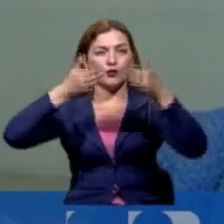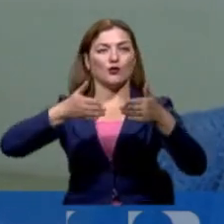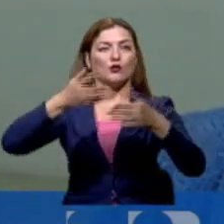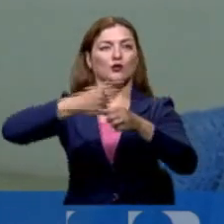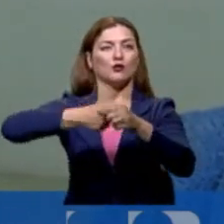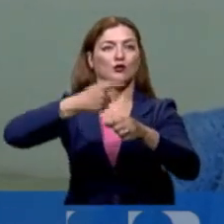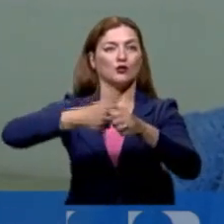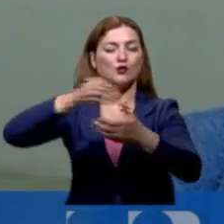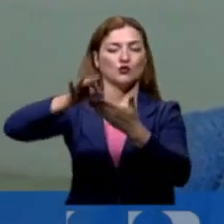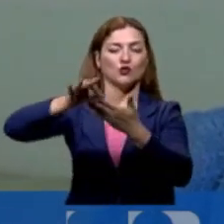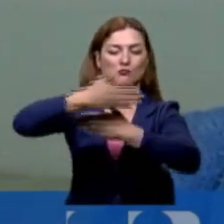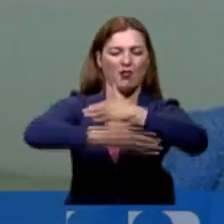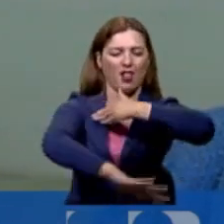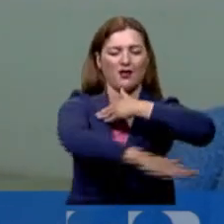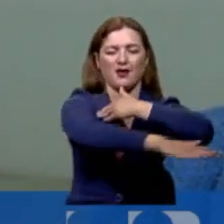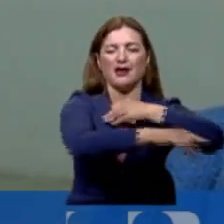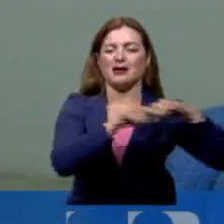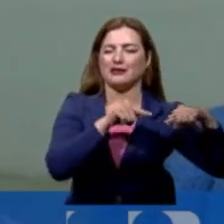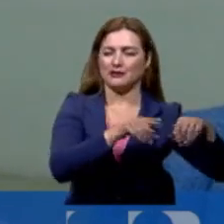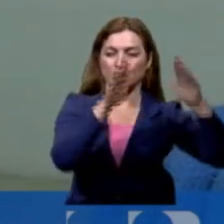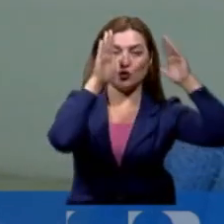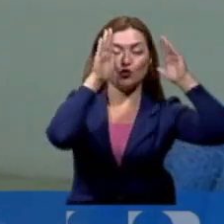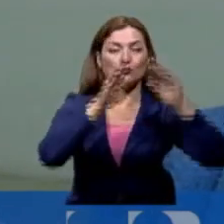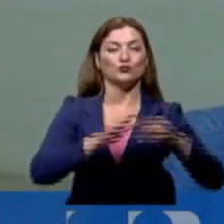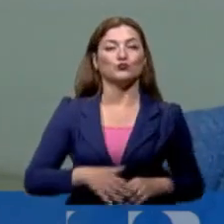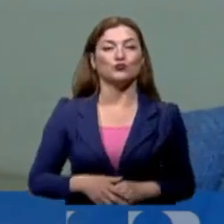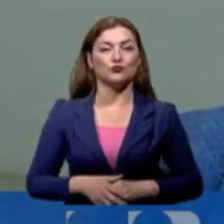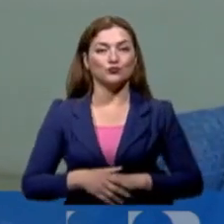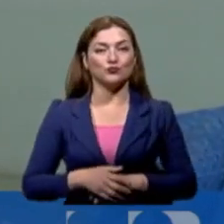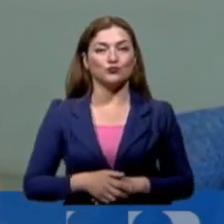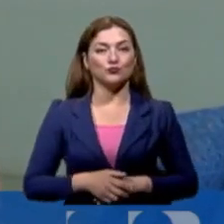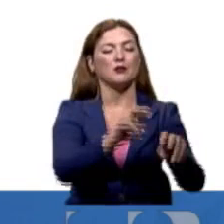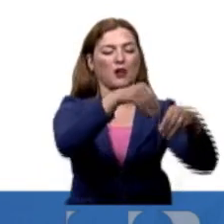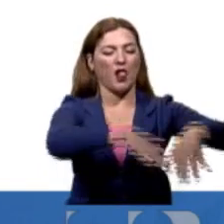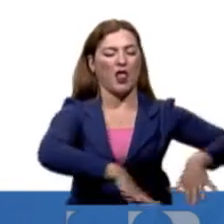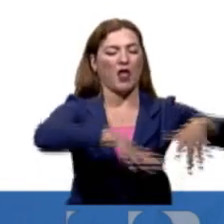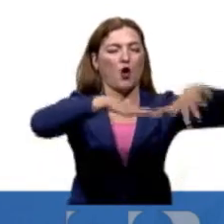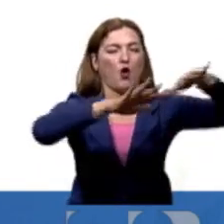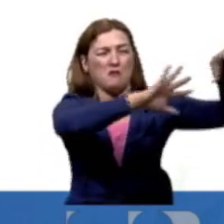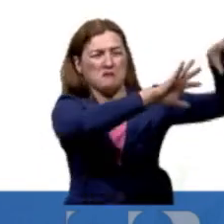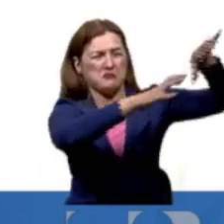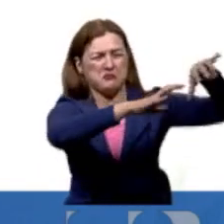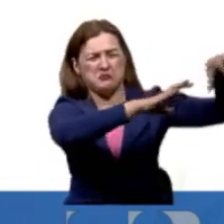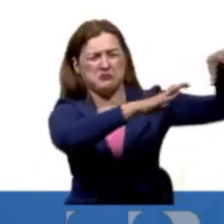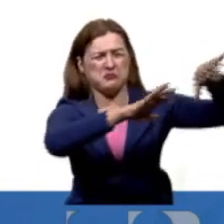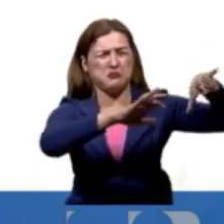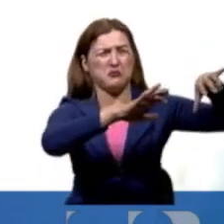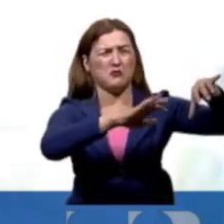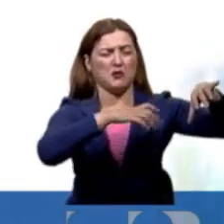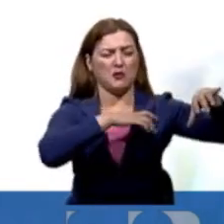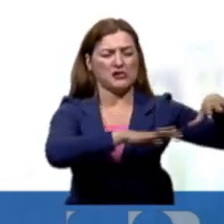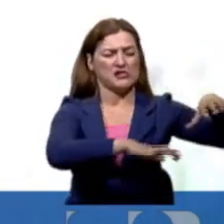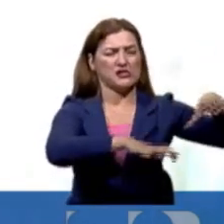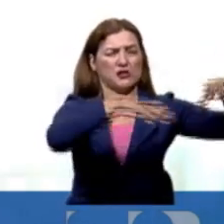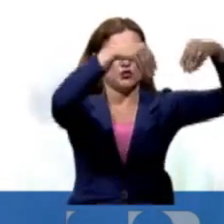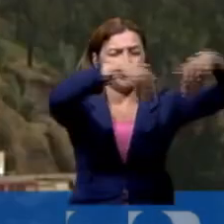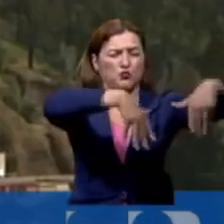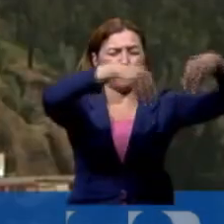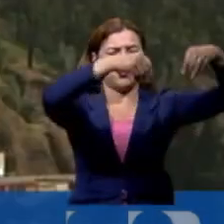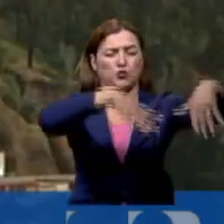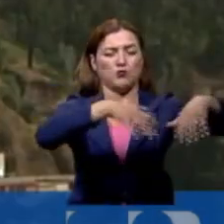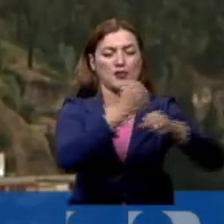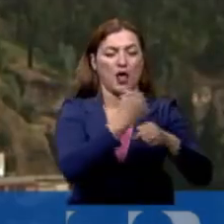Quito enfrenta varios riesgos debido a los constantes cambios de clima. Es así que las autoridades ya realizan trabajos de mitigación y preparan un plan